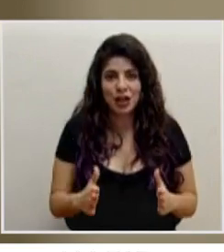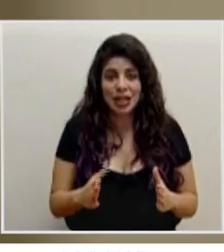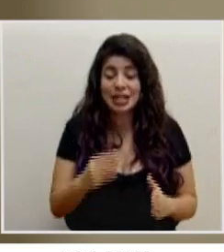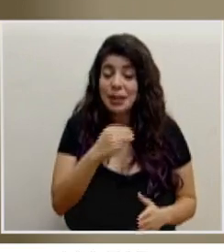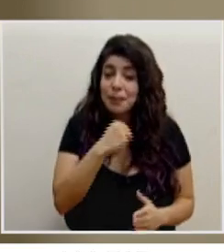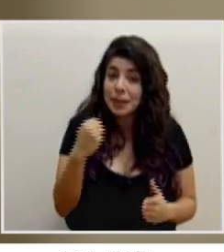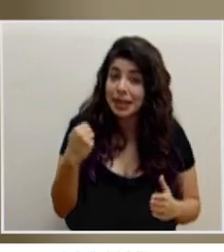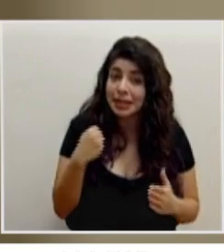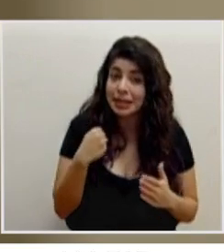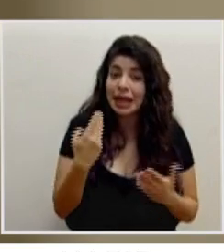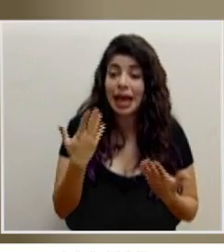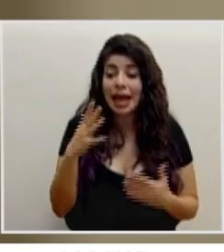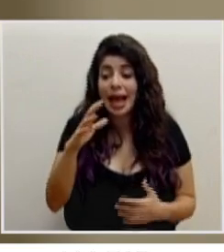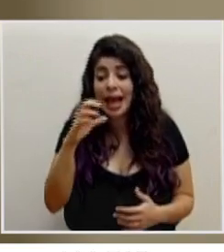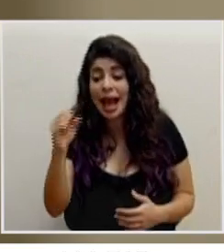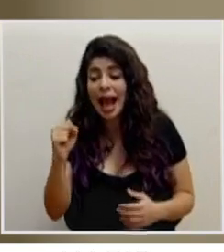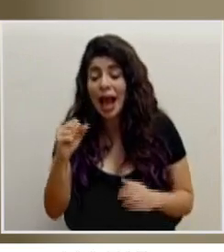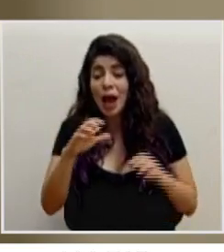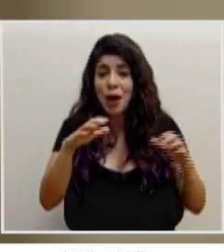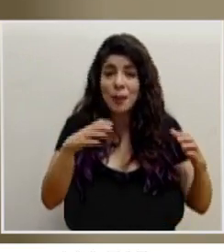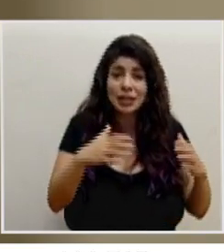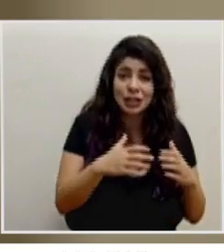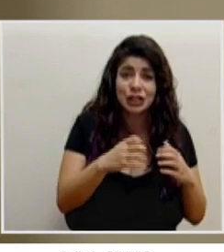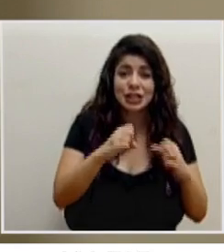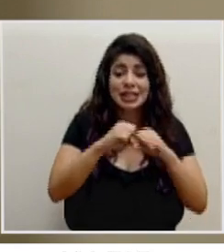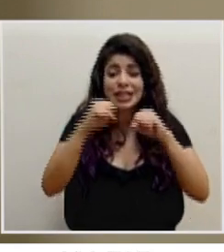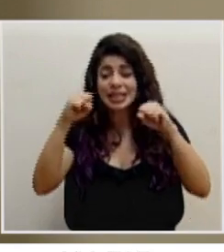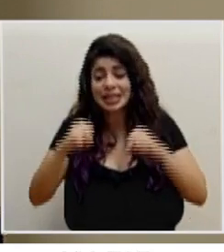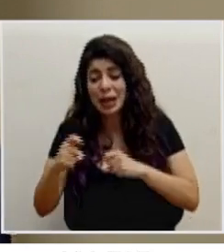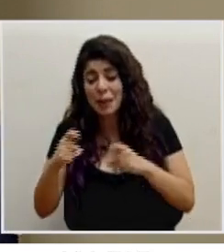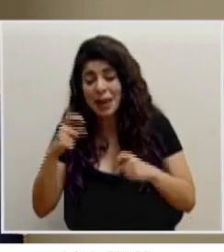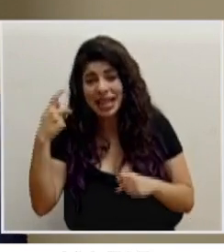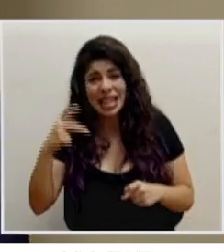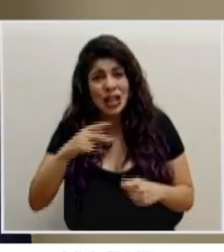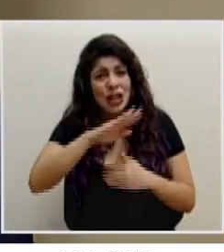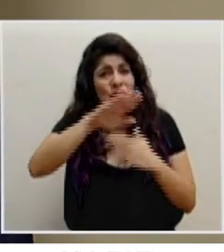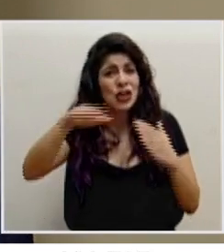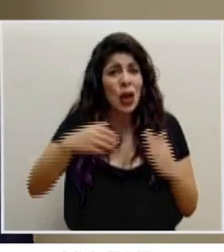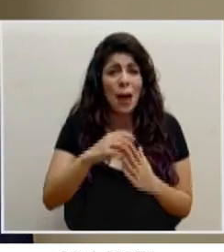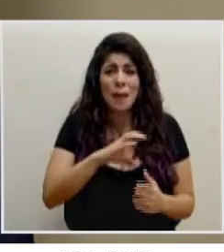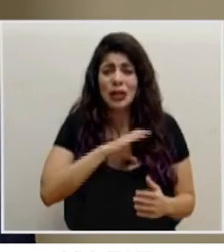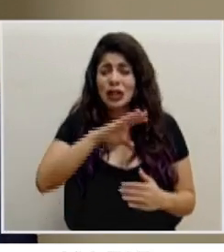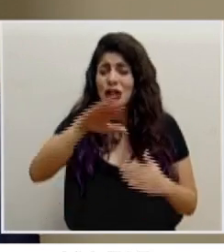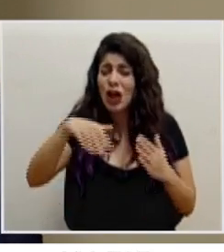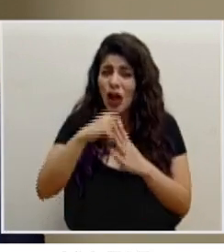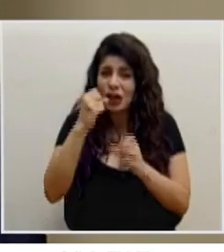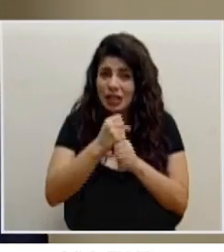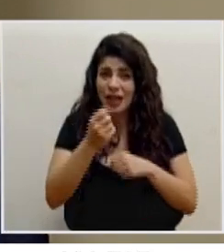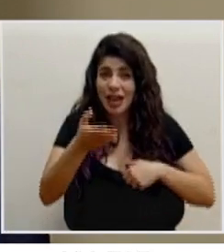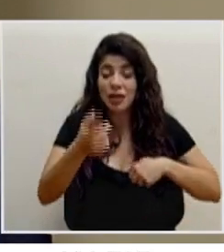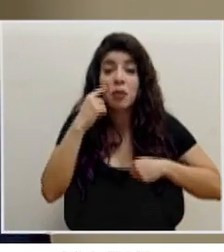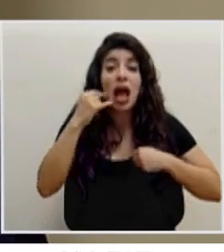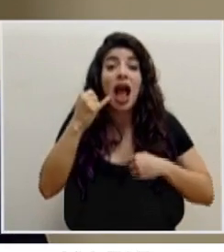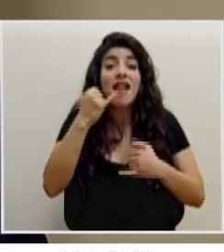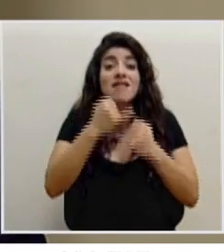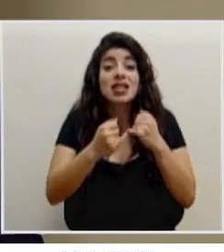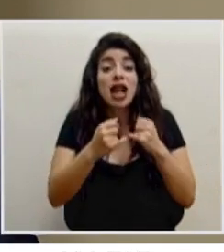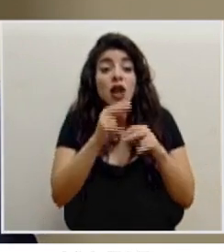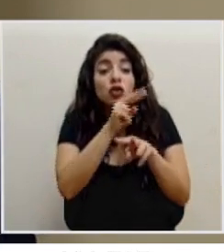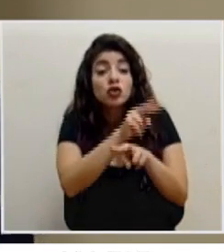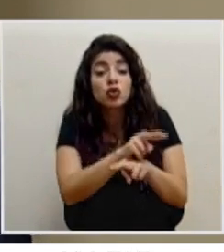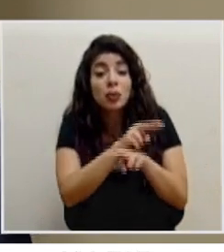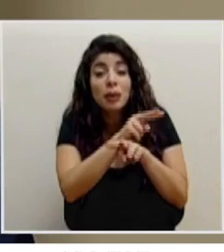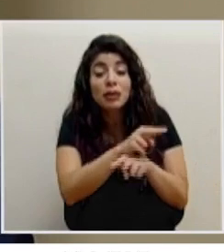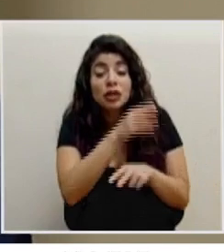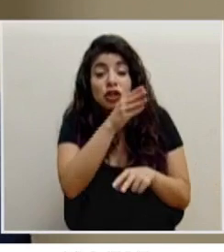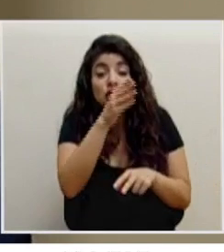del Ministerio, de la Caja, de la Comisión, del Sistema de Gestión del Riesgo, todos los cuerpos policiales, todos los que están en eso. Porque al final todas las supervisiones que se van a